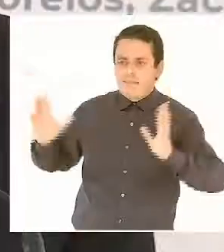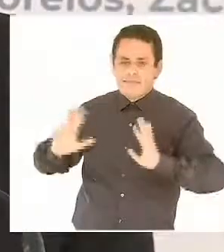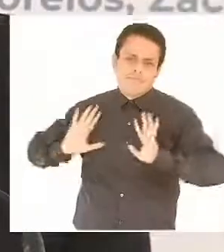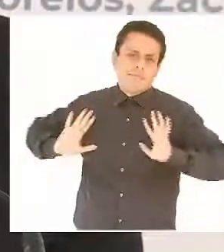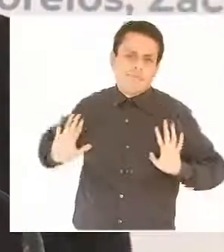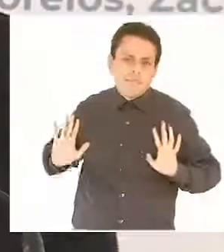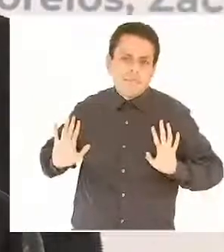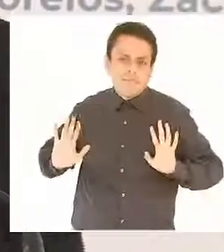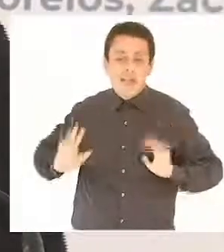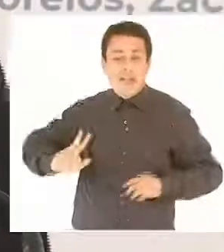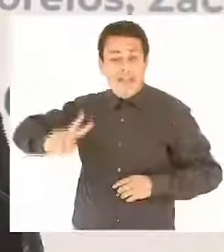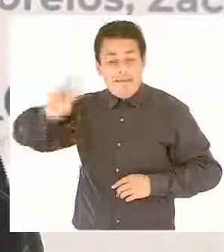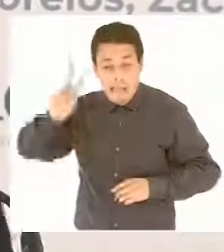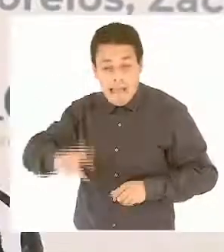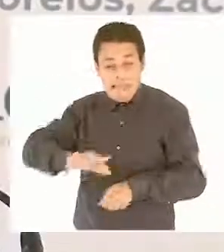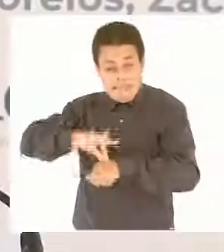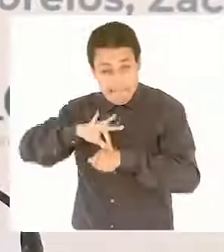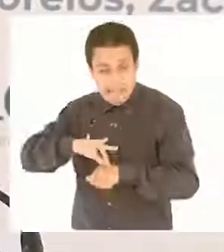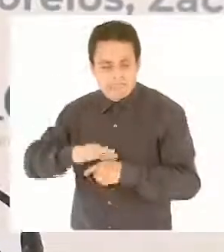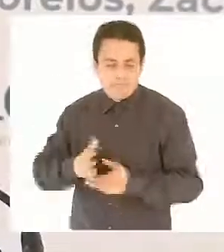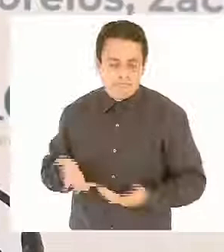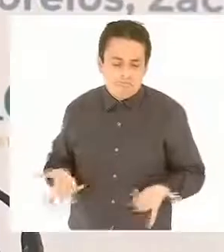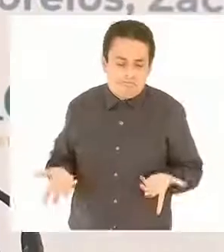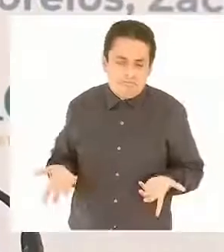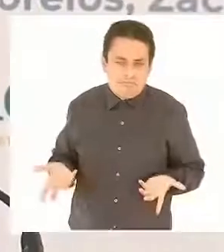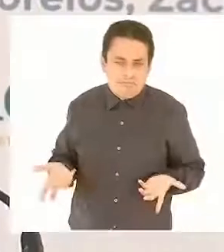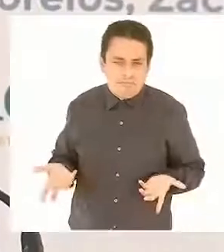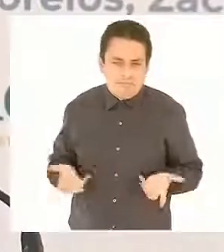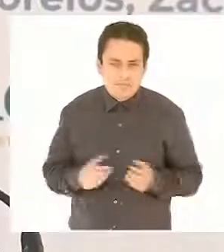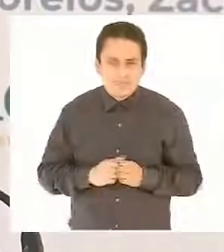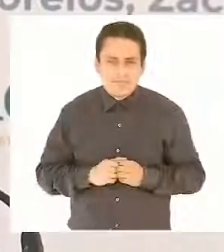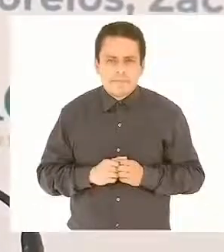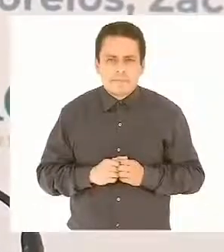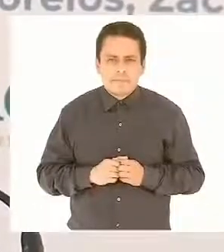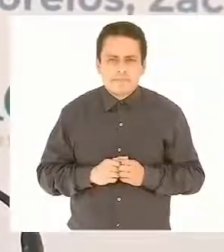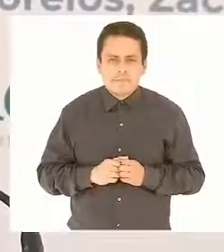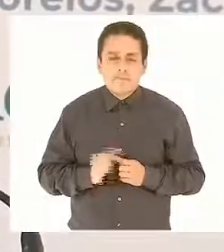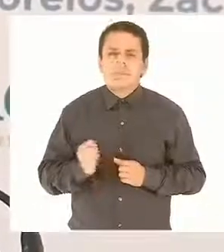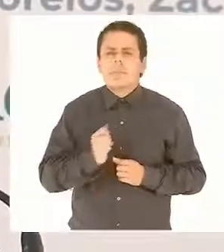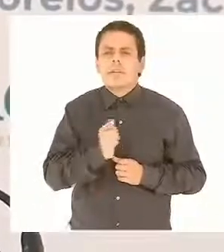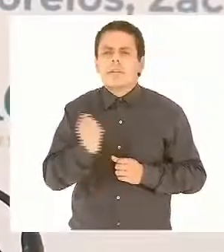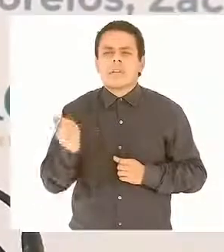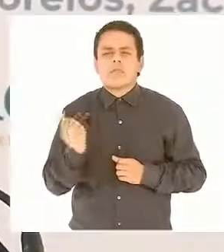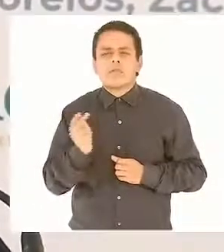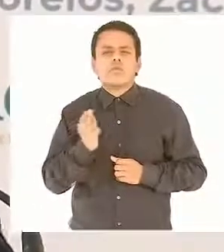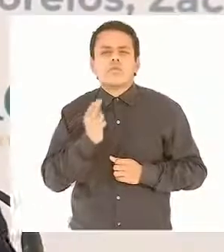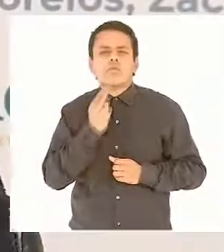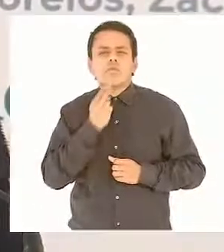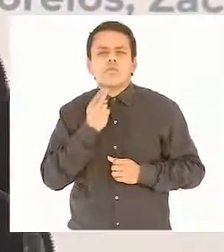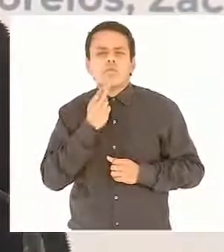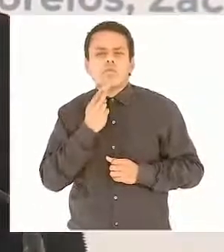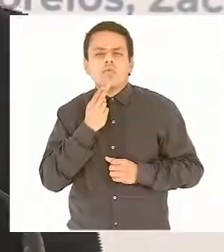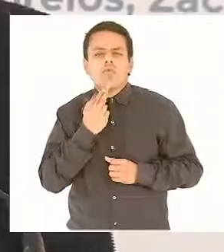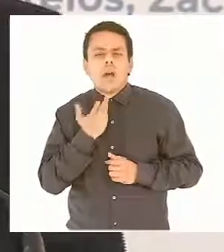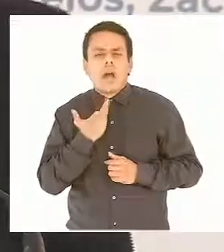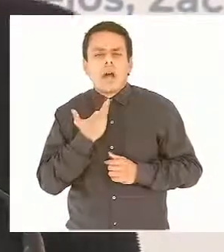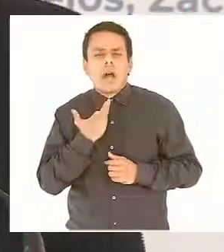puede ser realidad. Lo usaron como pretexto